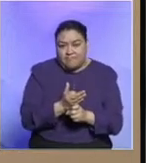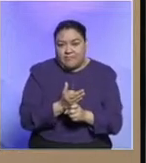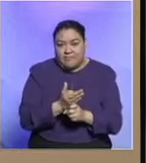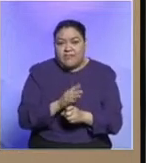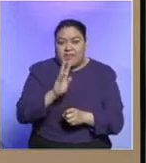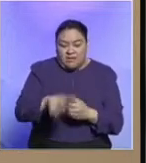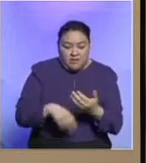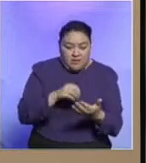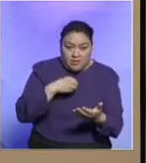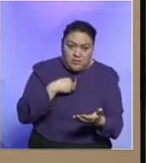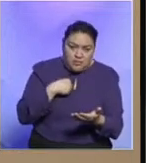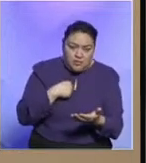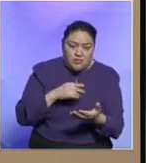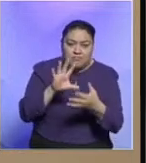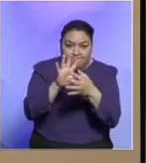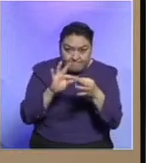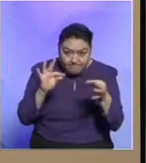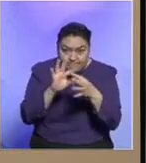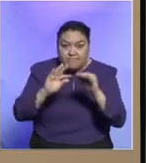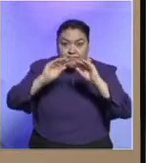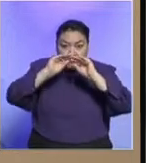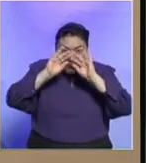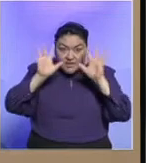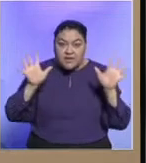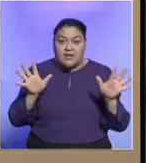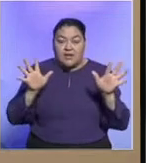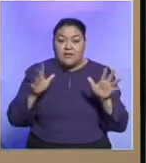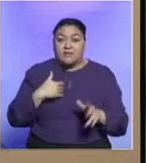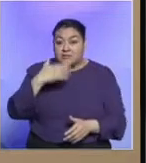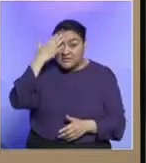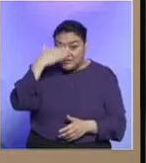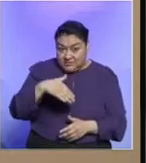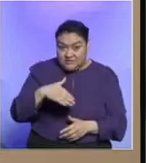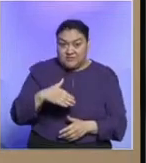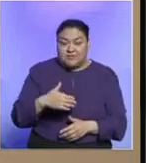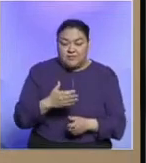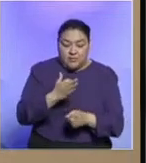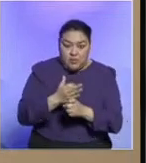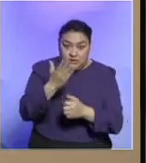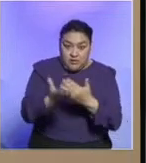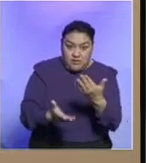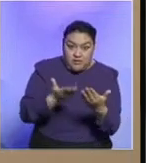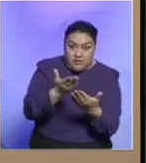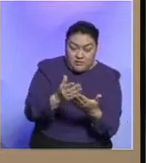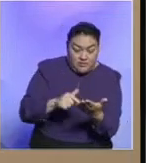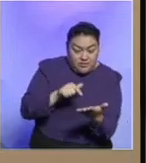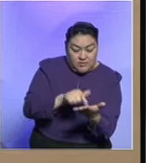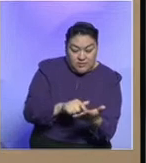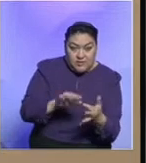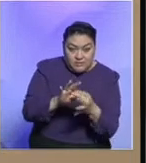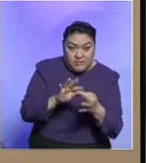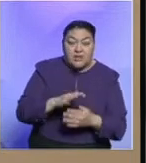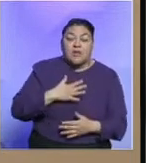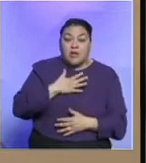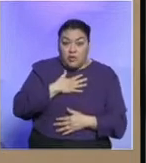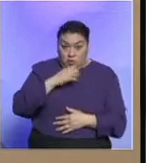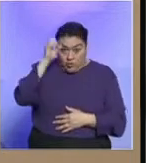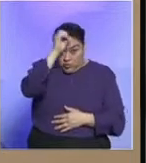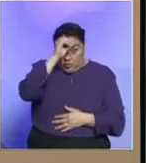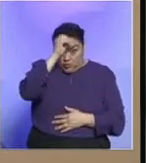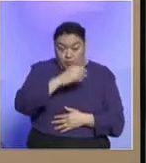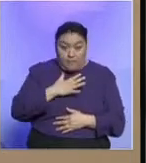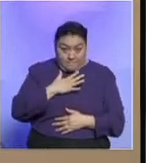forma enfática, quiero señalar que las razones que sustentan el sentido de mi voto